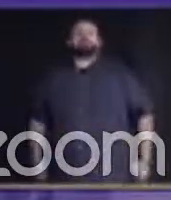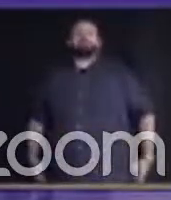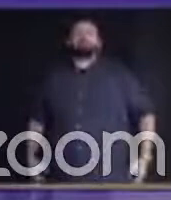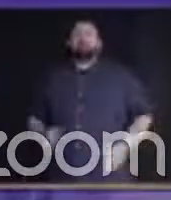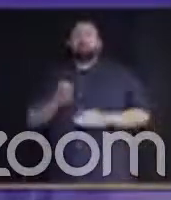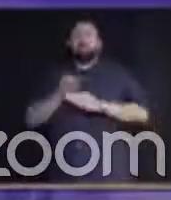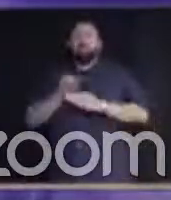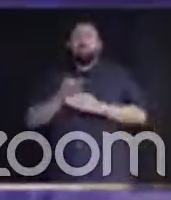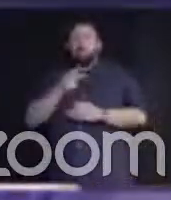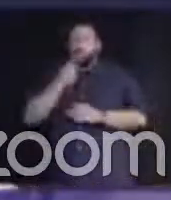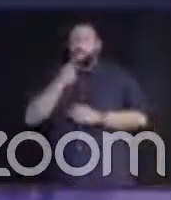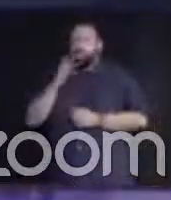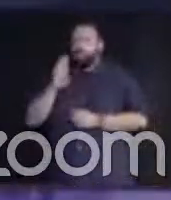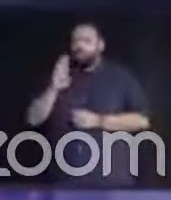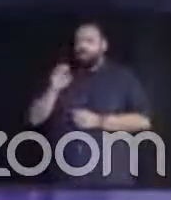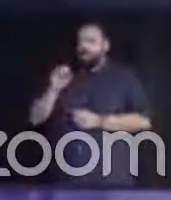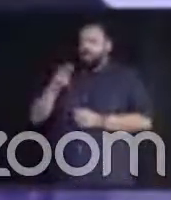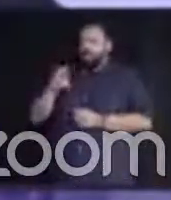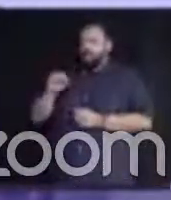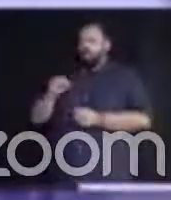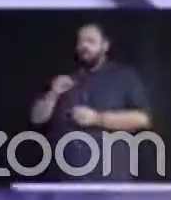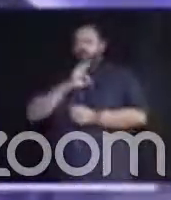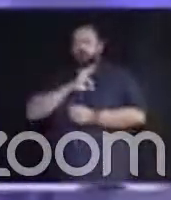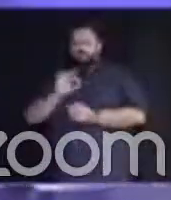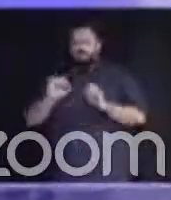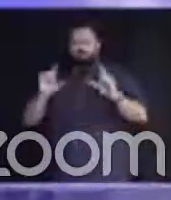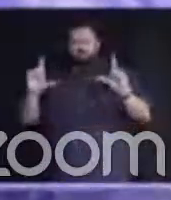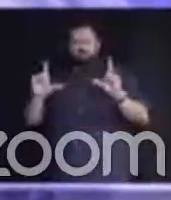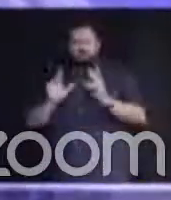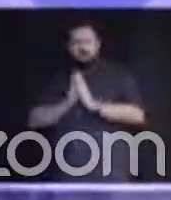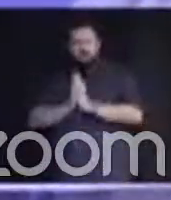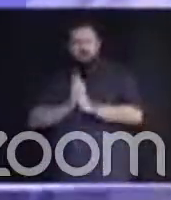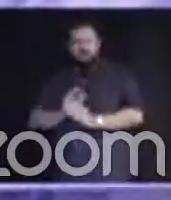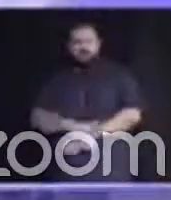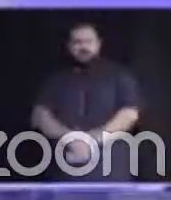Hablando de bonos de producción, también si me pueden poner la diapositiva,